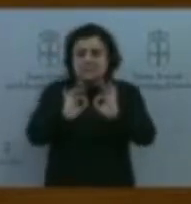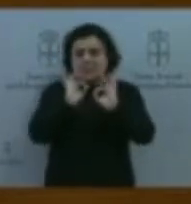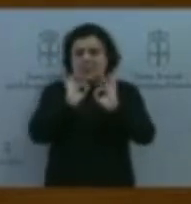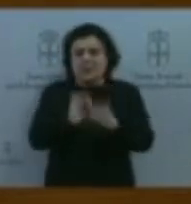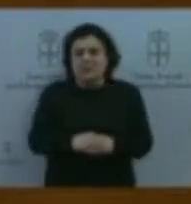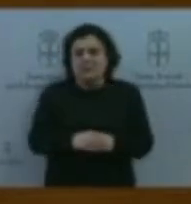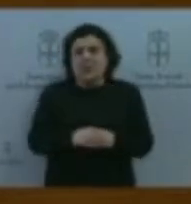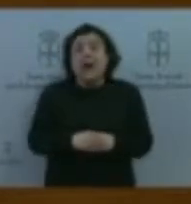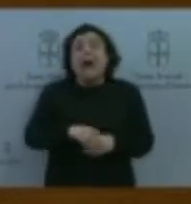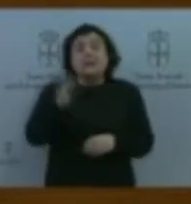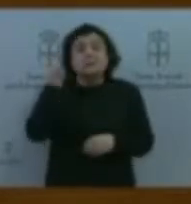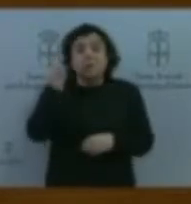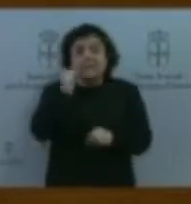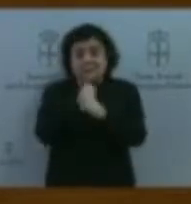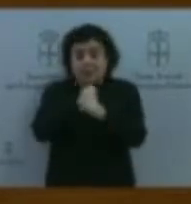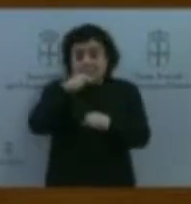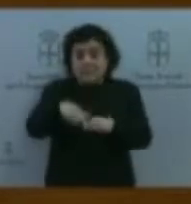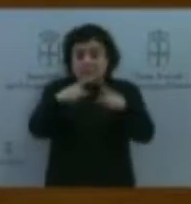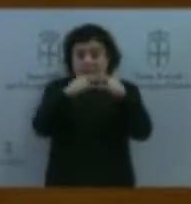pues evidentemente, claro que ha sido así.